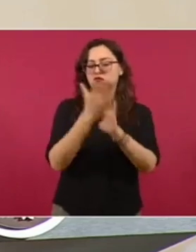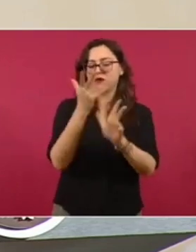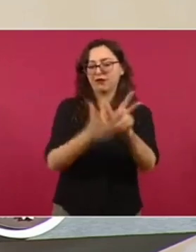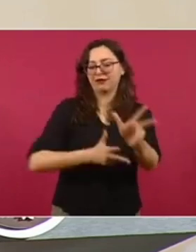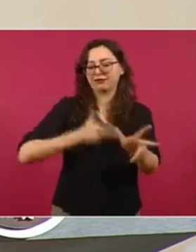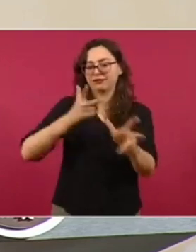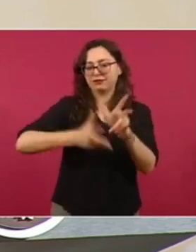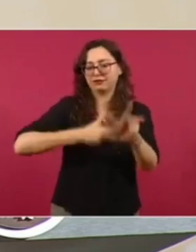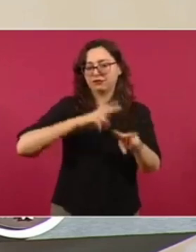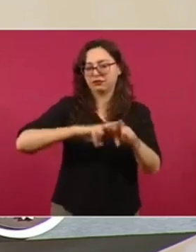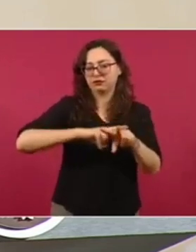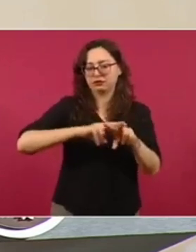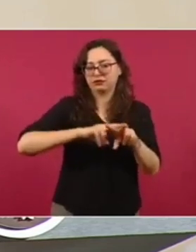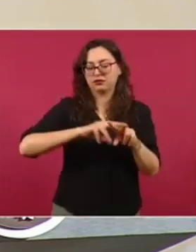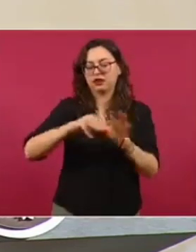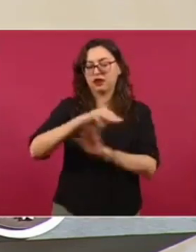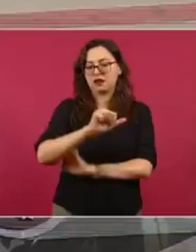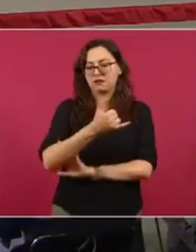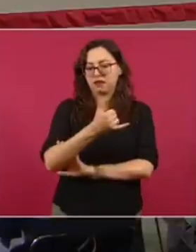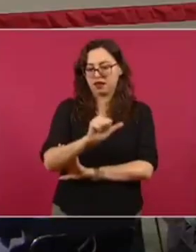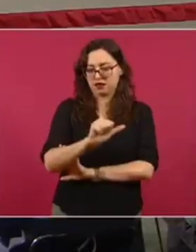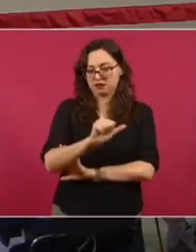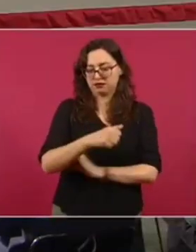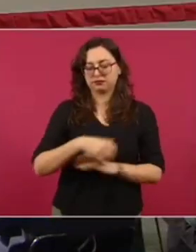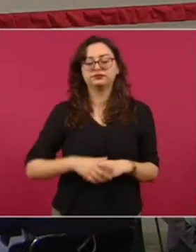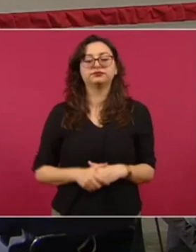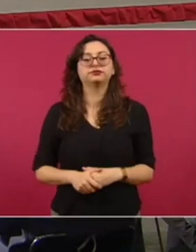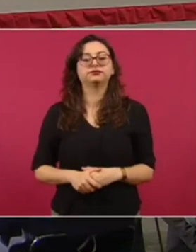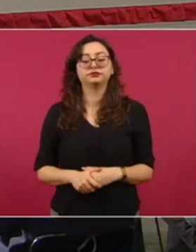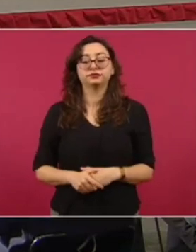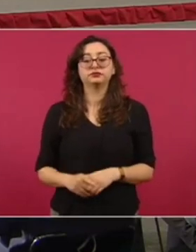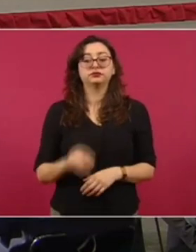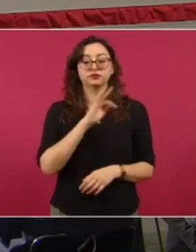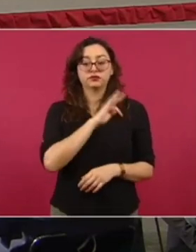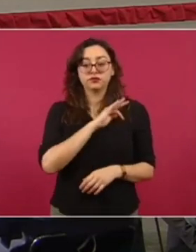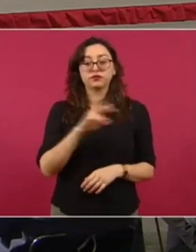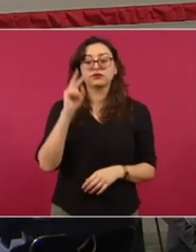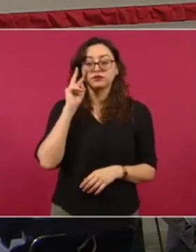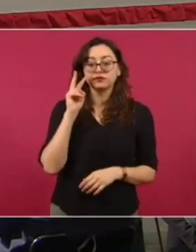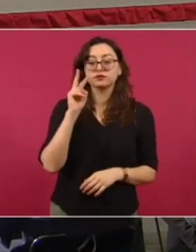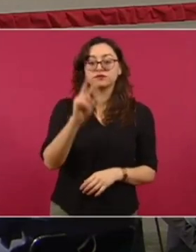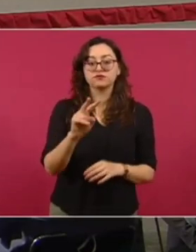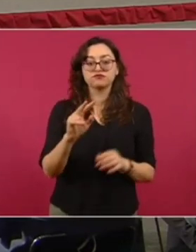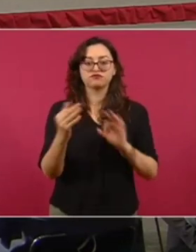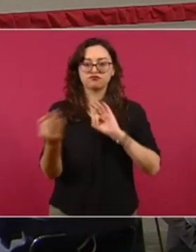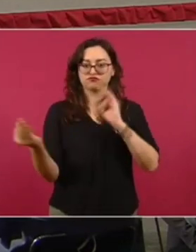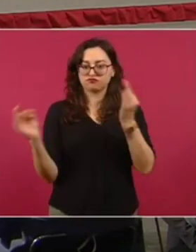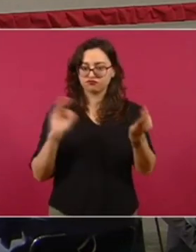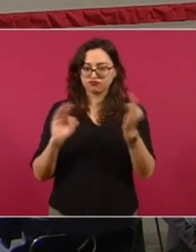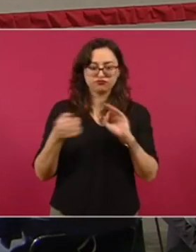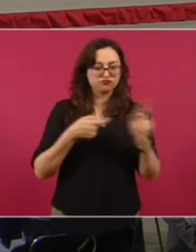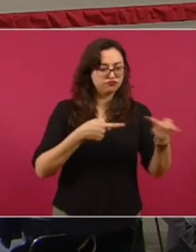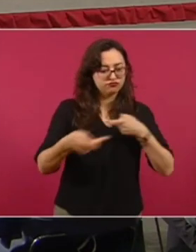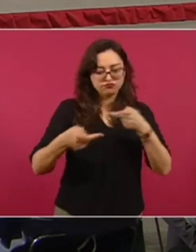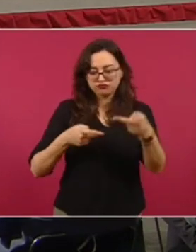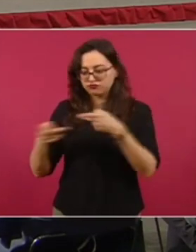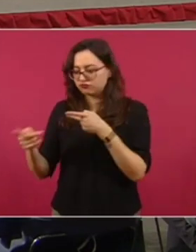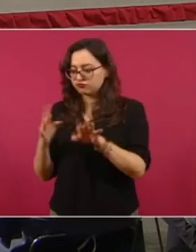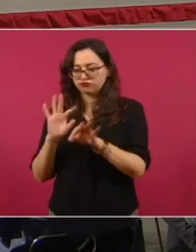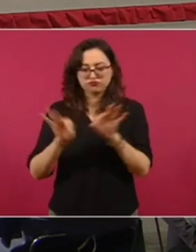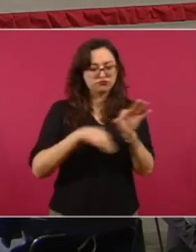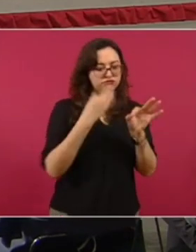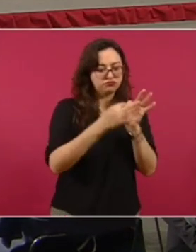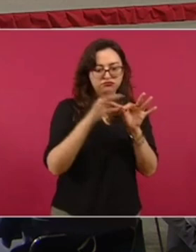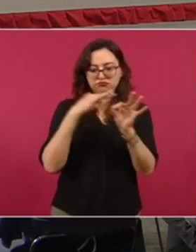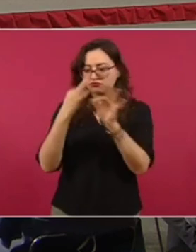Como ustedes pueden observar, los trabajos de prospección ya se han concluido al 100 por ciento en todos